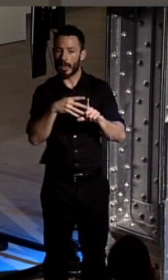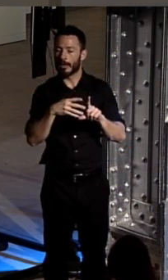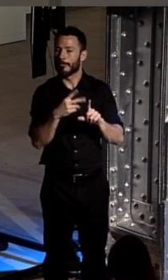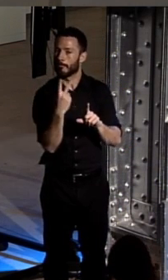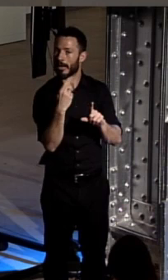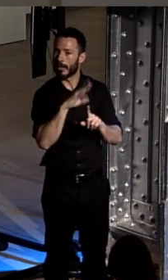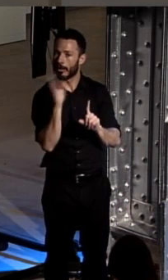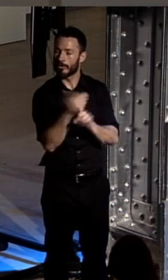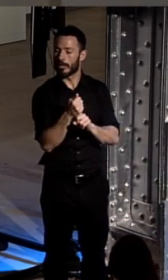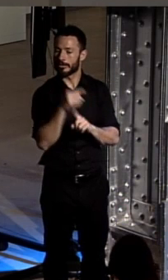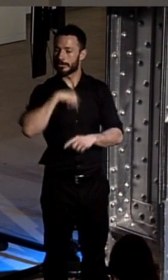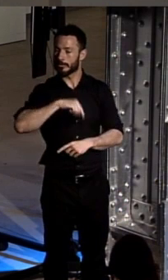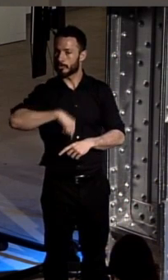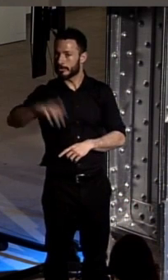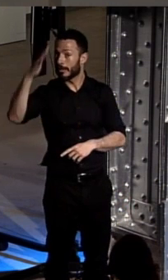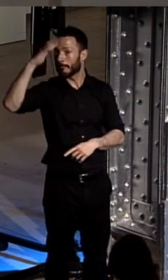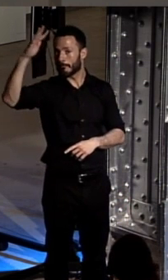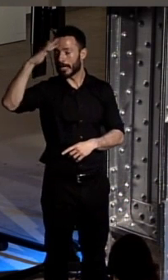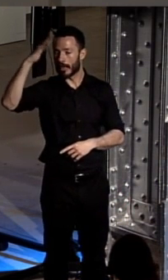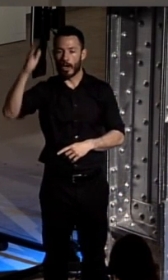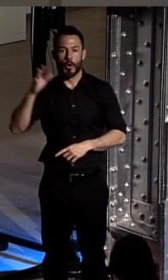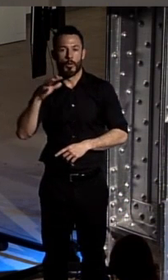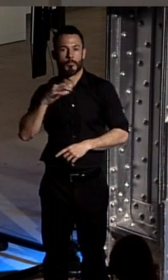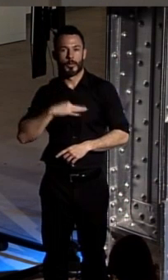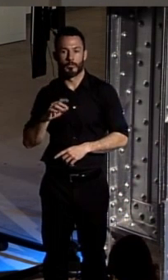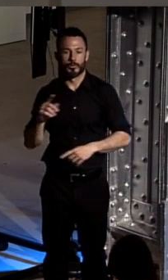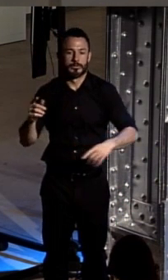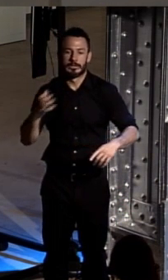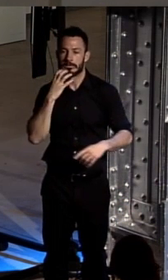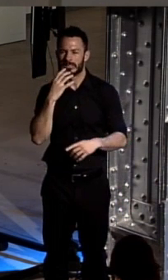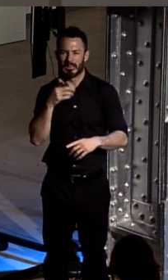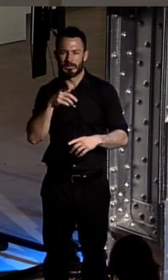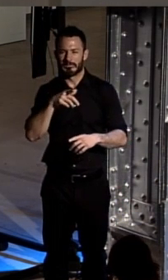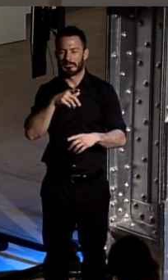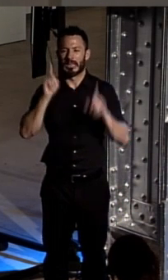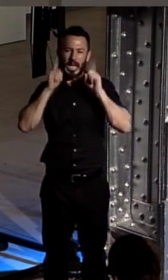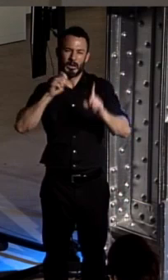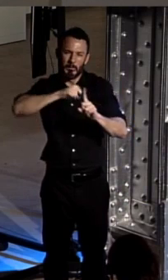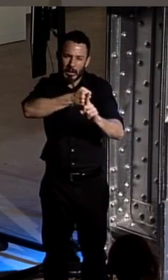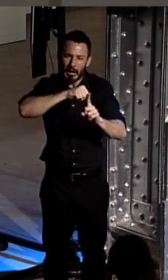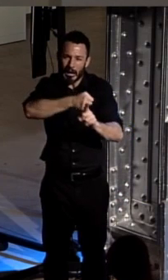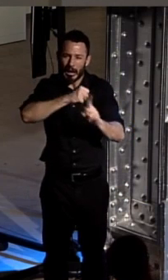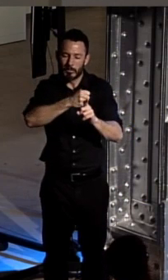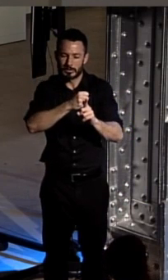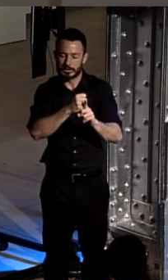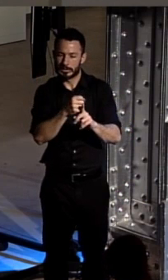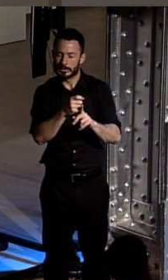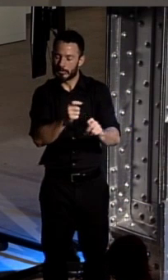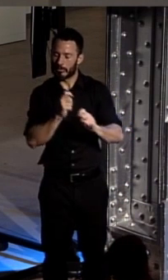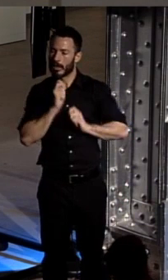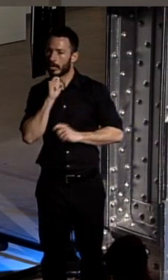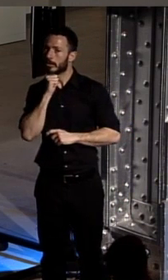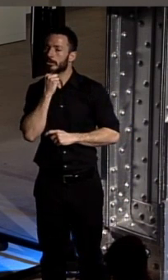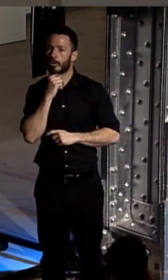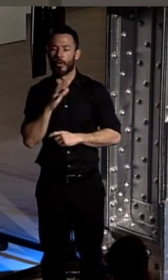esperanza. Podemos sentir odio, ¿no? Los casos que hay de cyberbullying y de bullying, o también podemos expresar el duelo, ¿no? Hay muchos